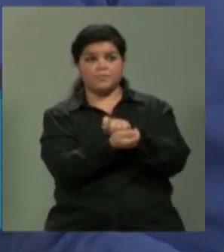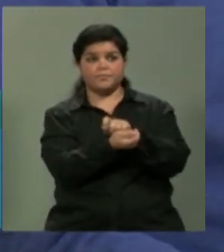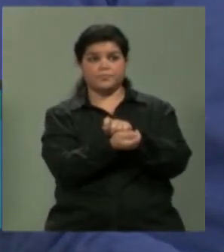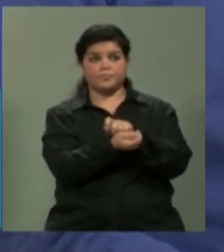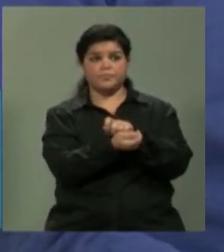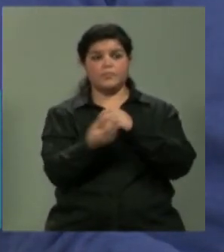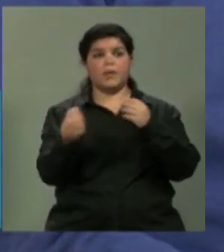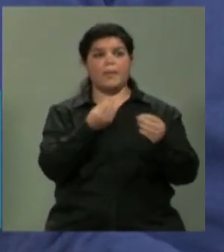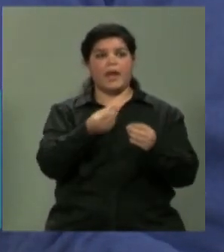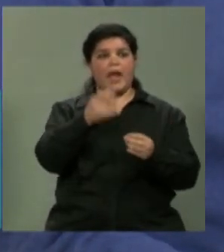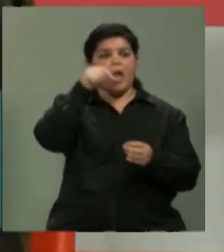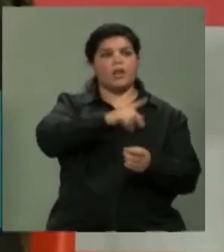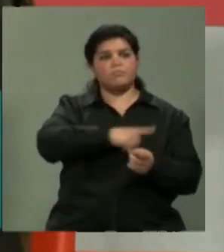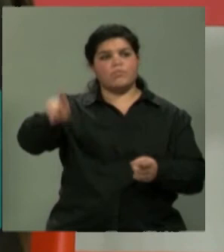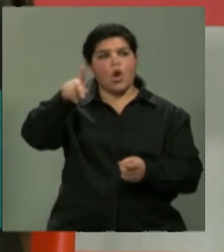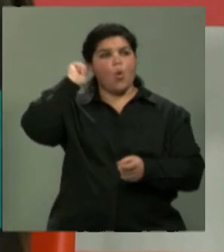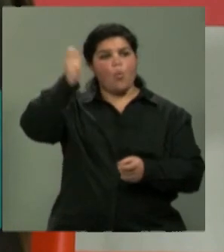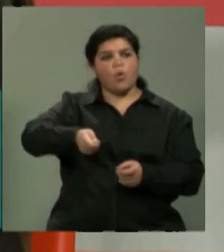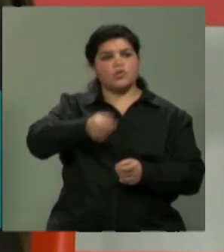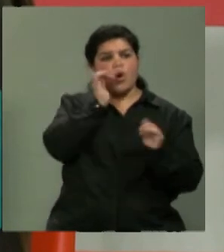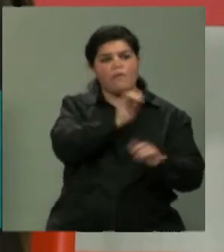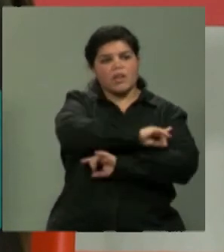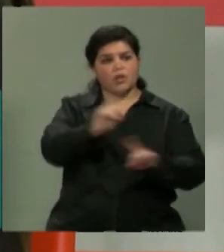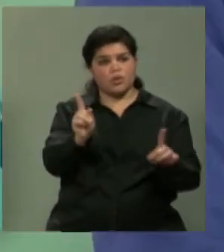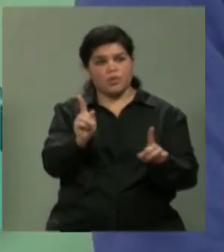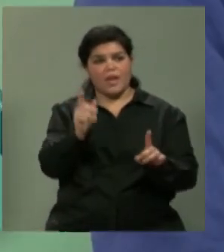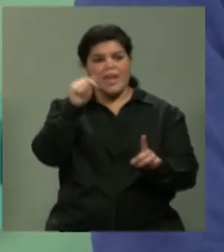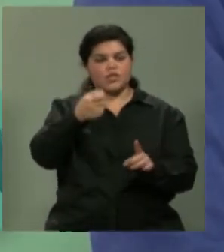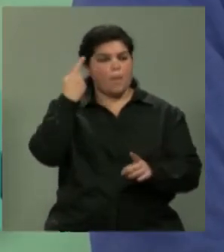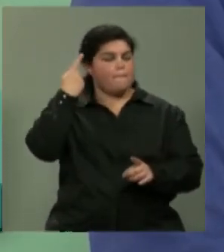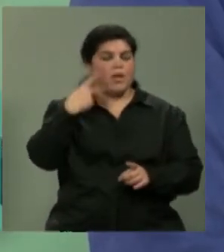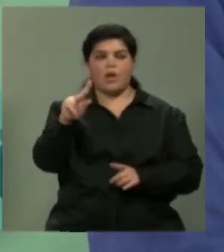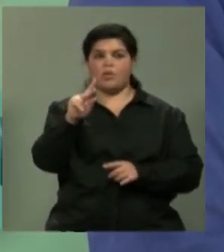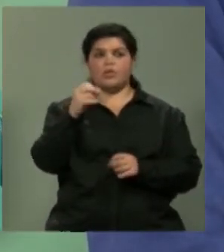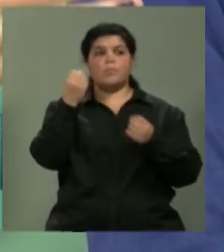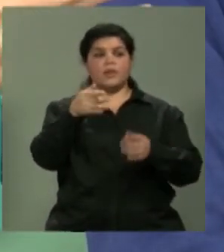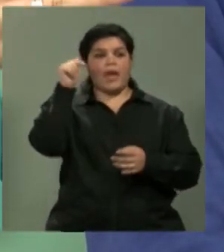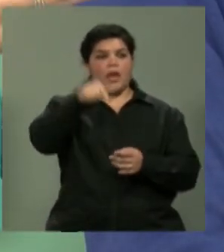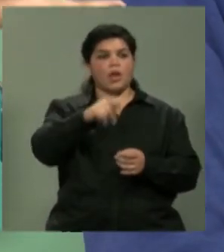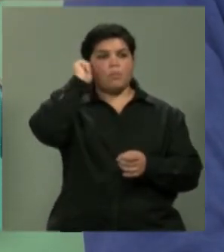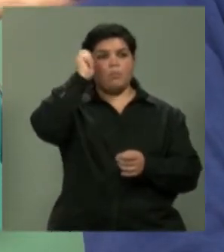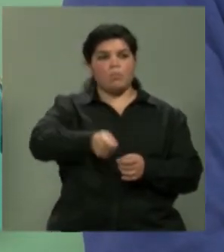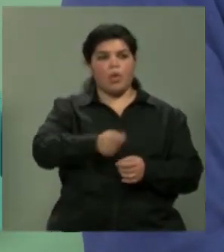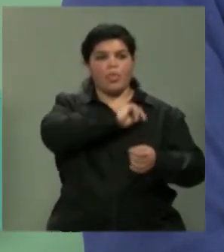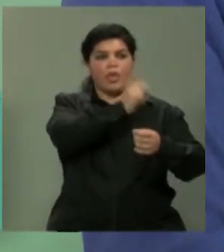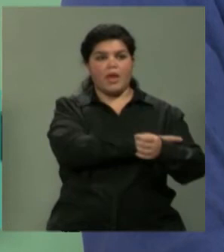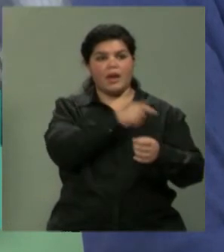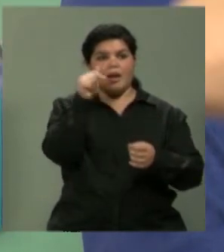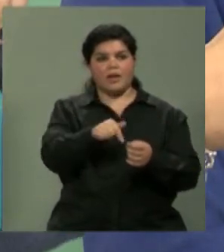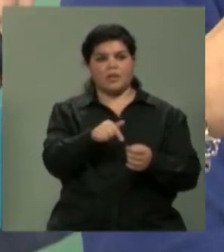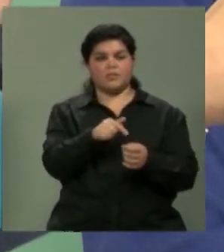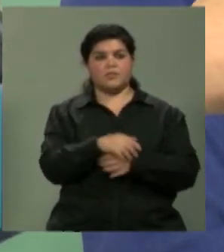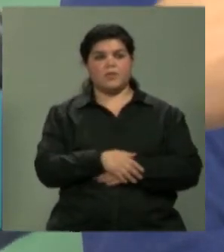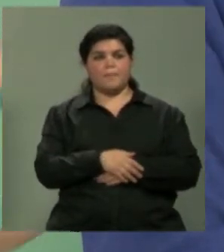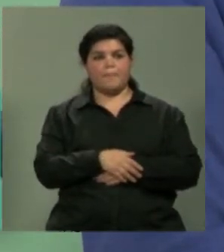no judicialización de los jóvenes, y en realidad también fue empeorarlo. ¿Por qué? Porque tenés por un lado el Poder Judicial que actúa, tenés por otro lado el